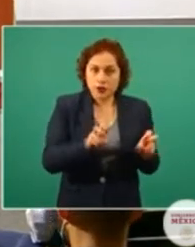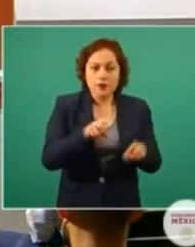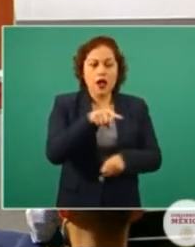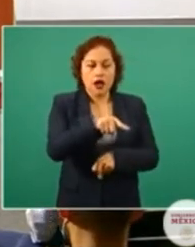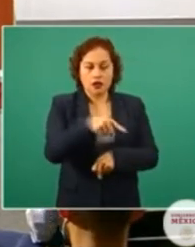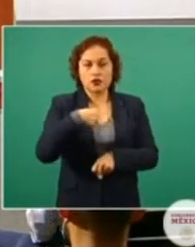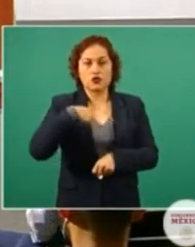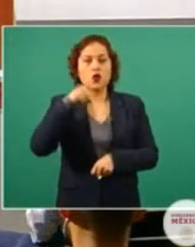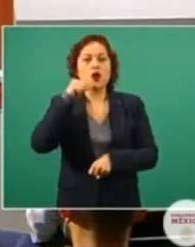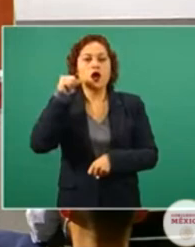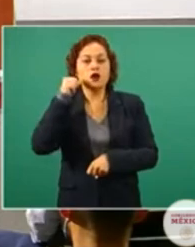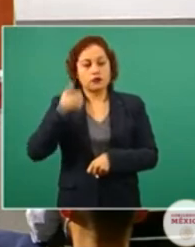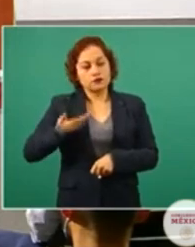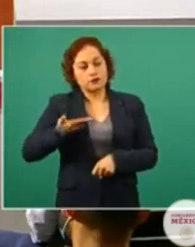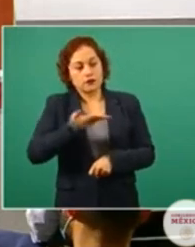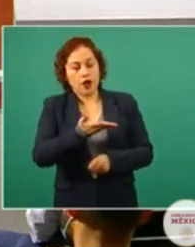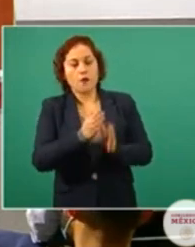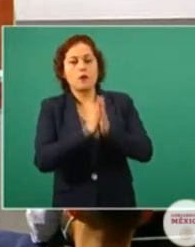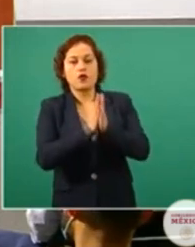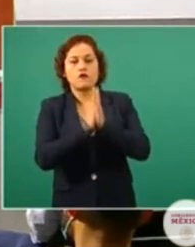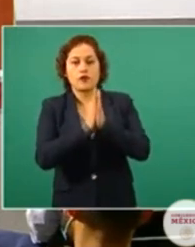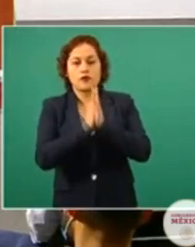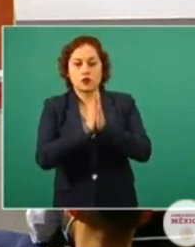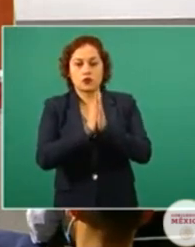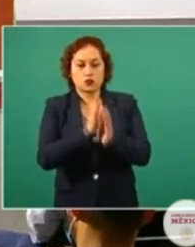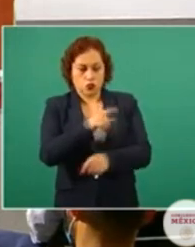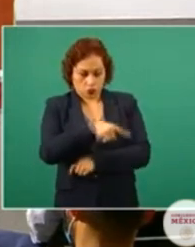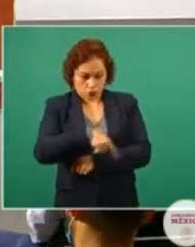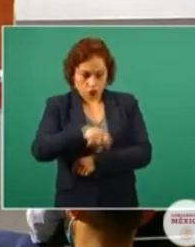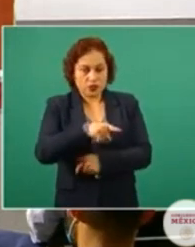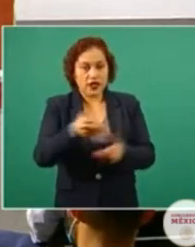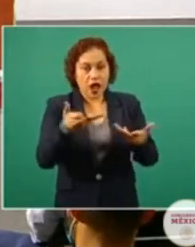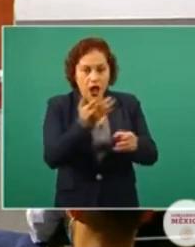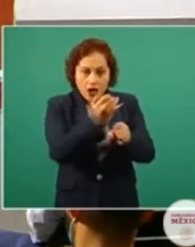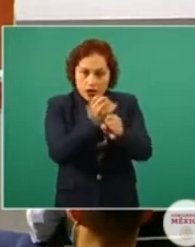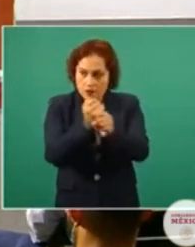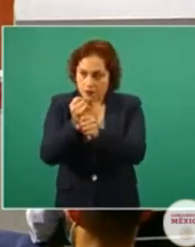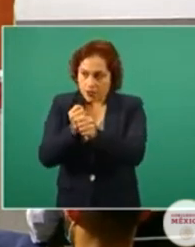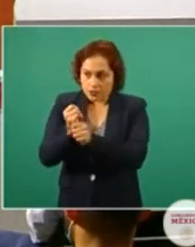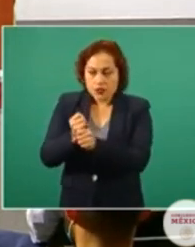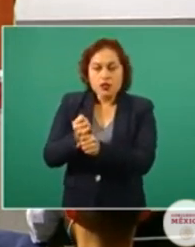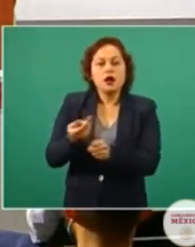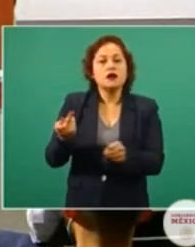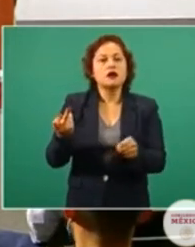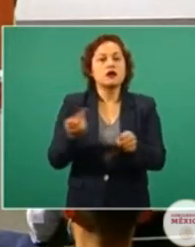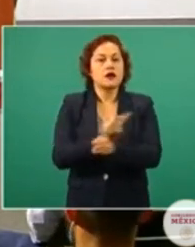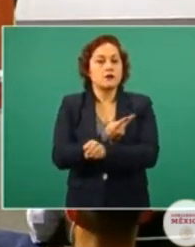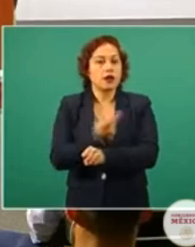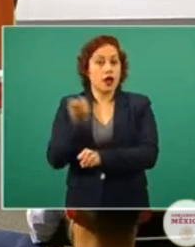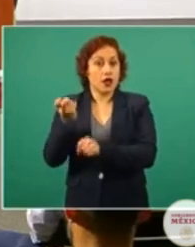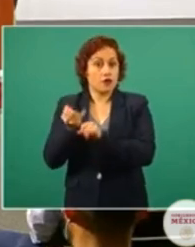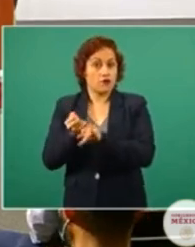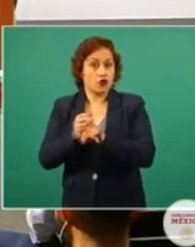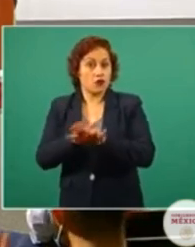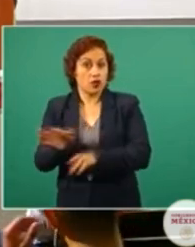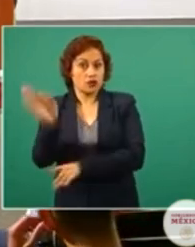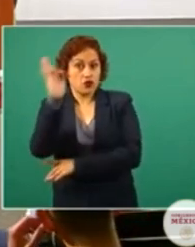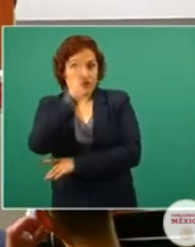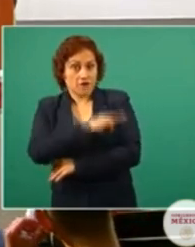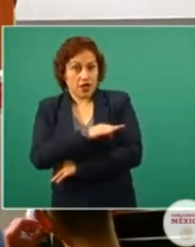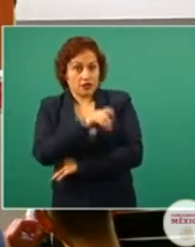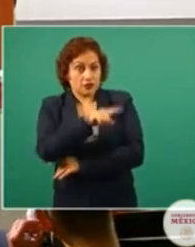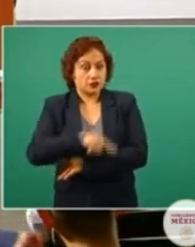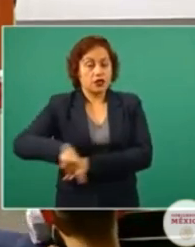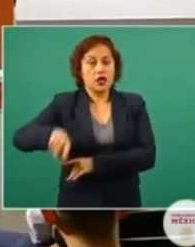públicamente, que nos hicieran un resumen de cómo habían manejado las notas